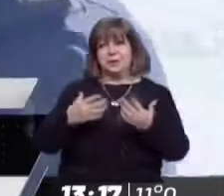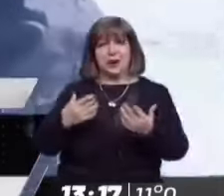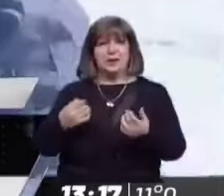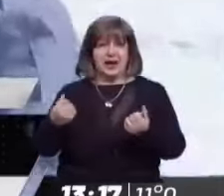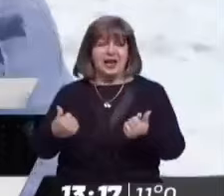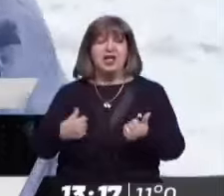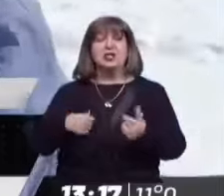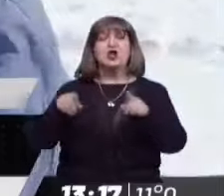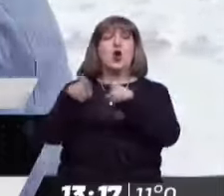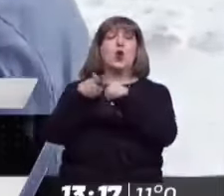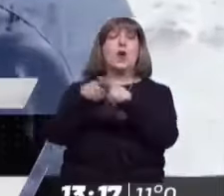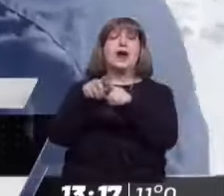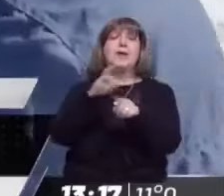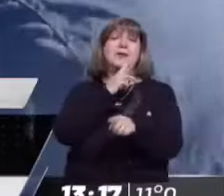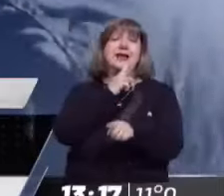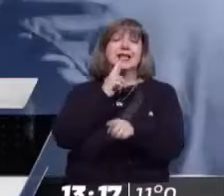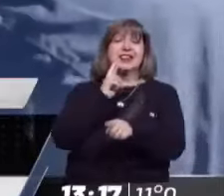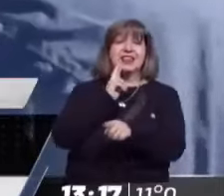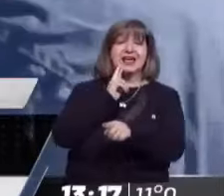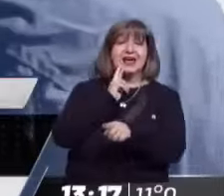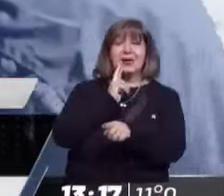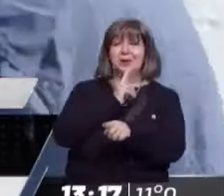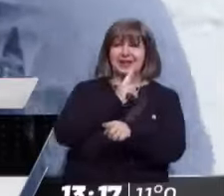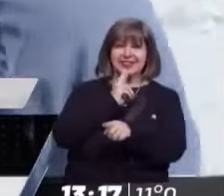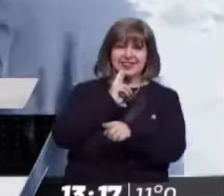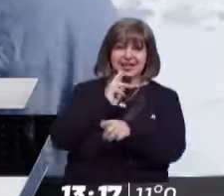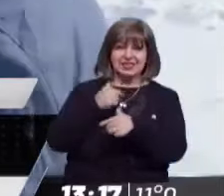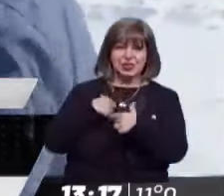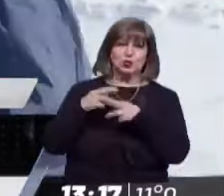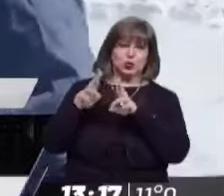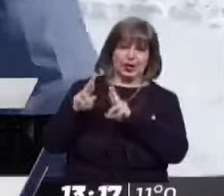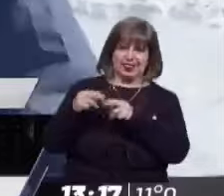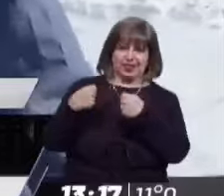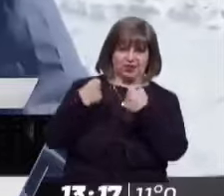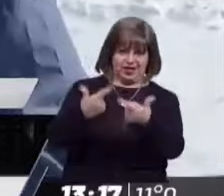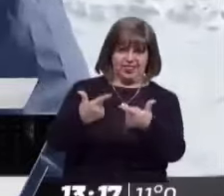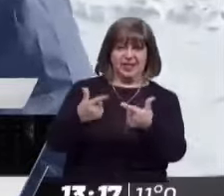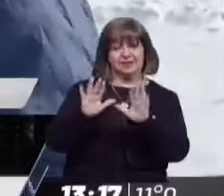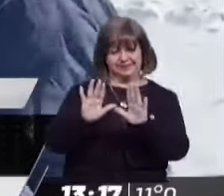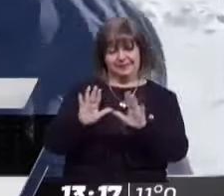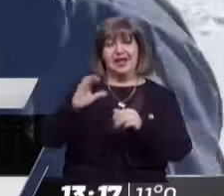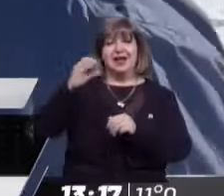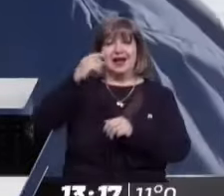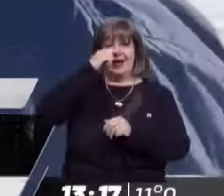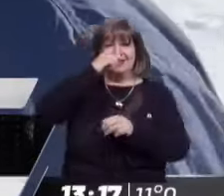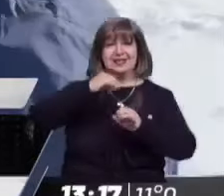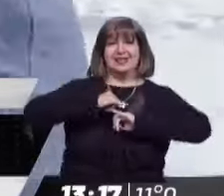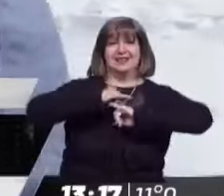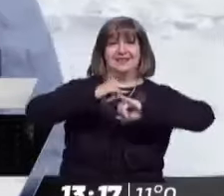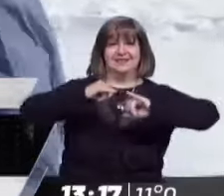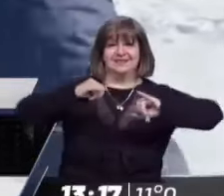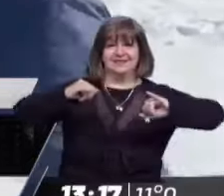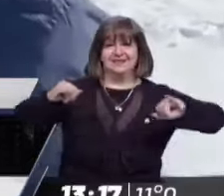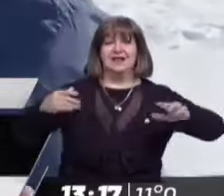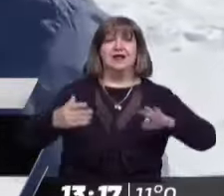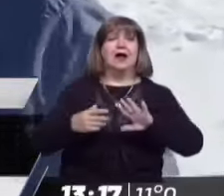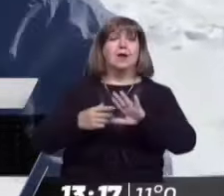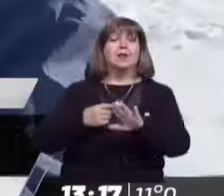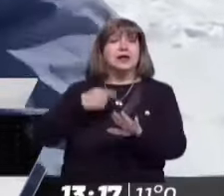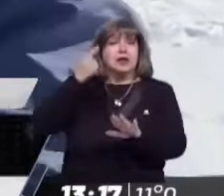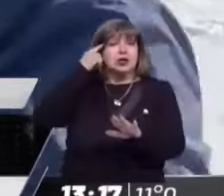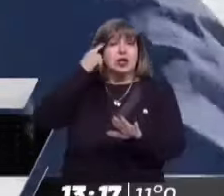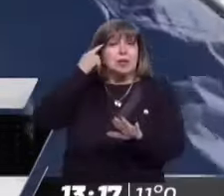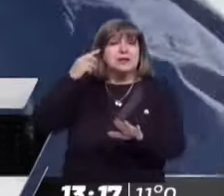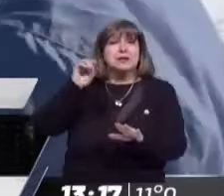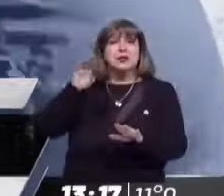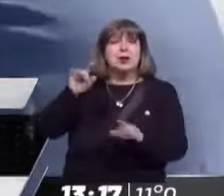menos, apenita. Ahora, a partir de esta nota, todo eso puede cambiar, porque es cierto, y lo veo yo como mendocino, que si no vamos a penitente, no vamos a la